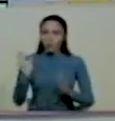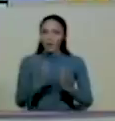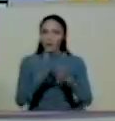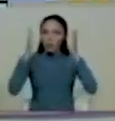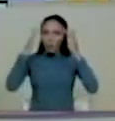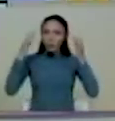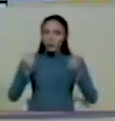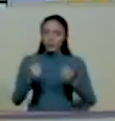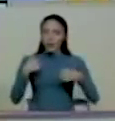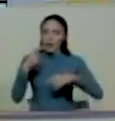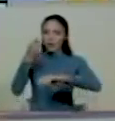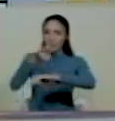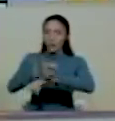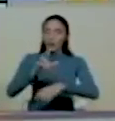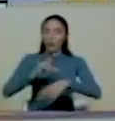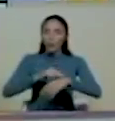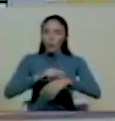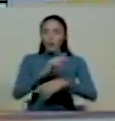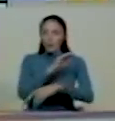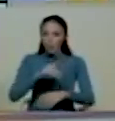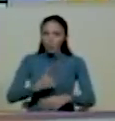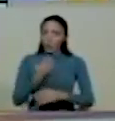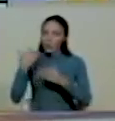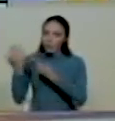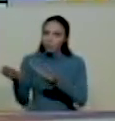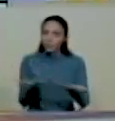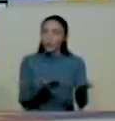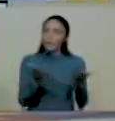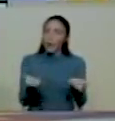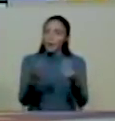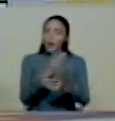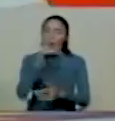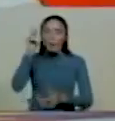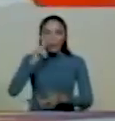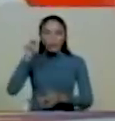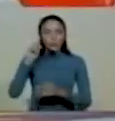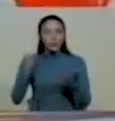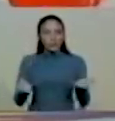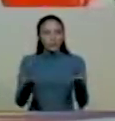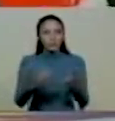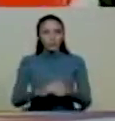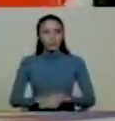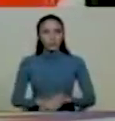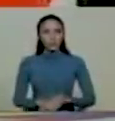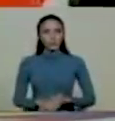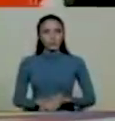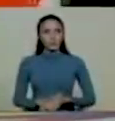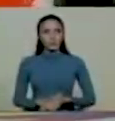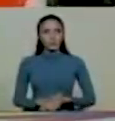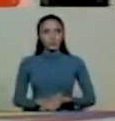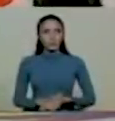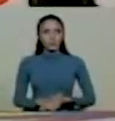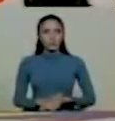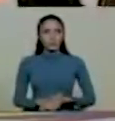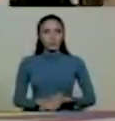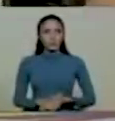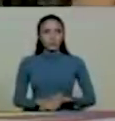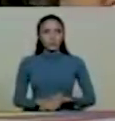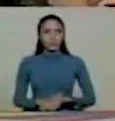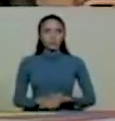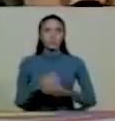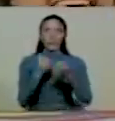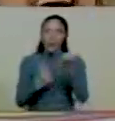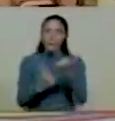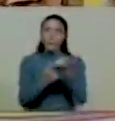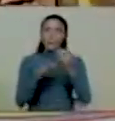especialidades en medicina general e integral, los invito a que se conviertan en profesores y profesoras de las nuevas generaciones y le demos un